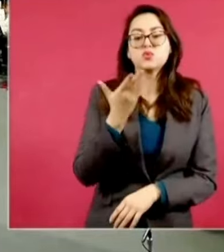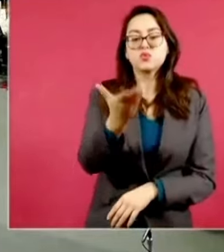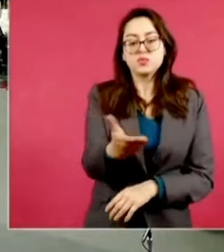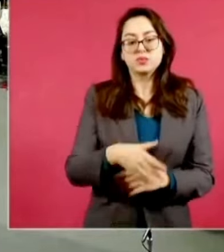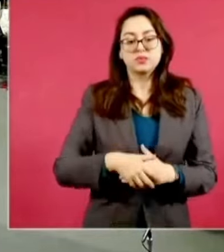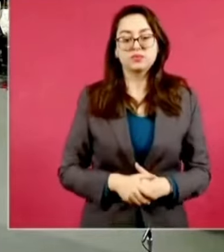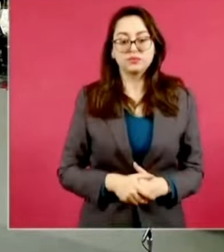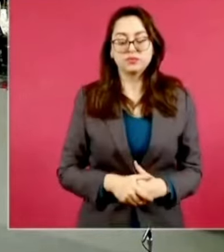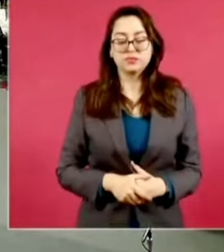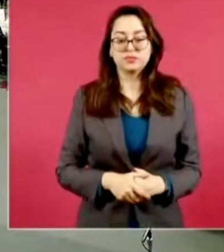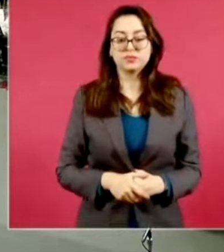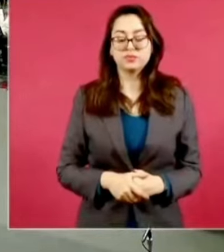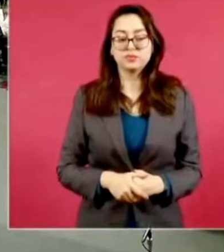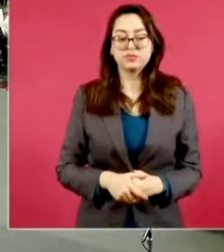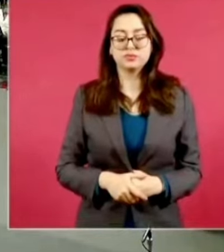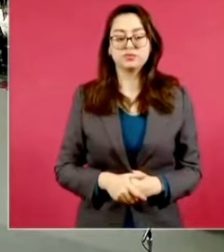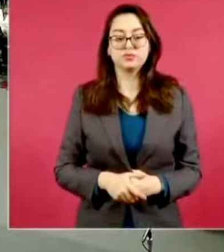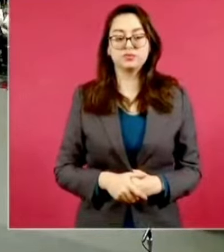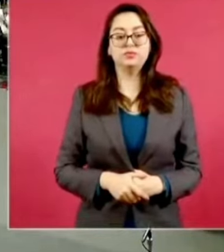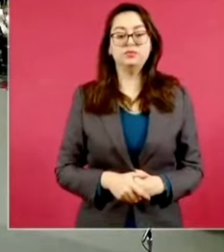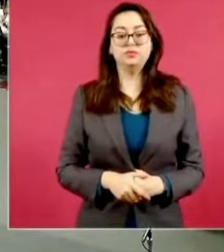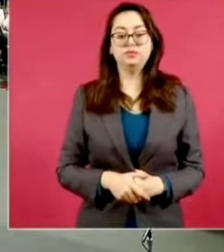convierta en